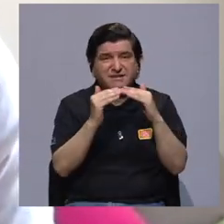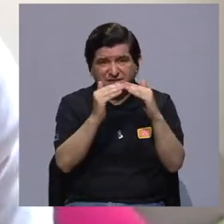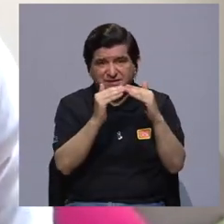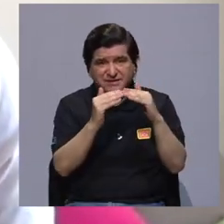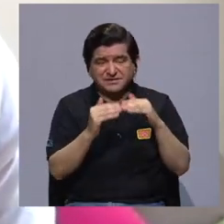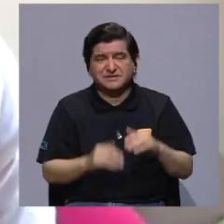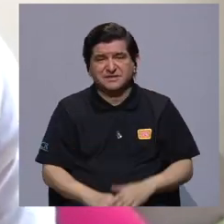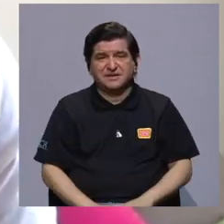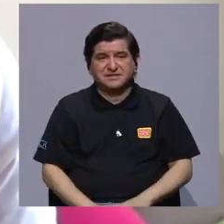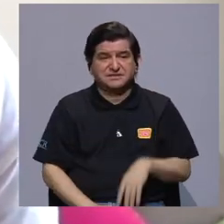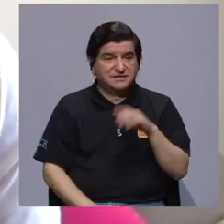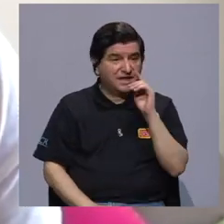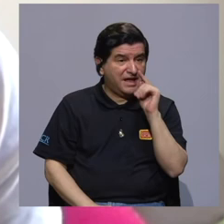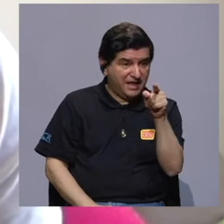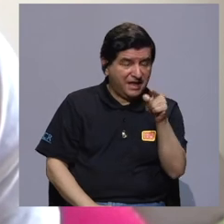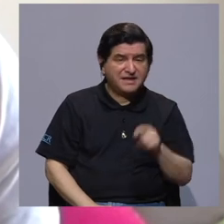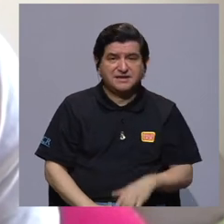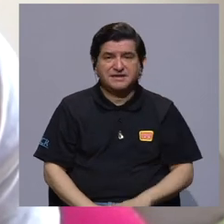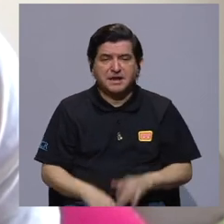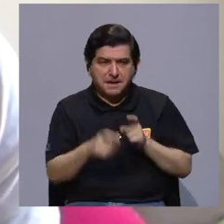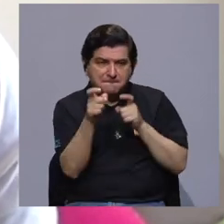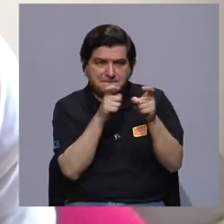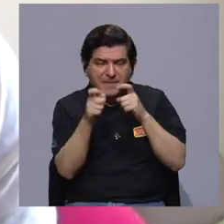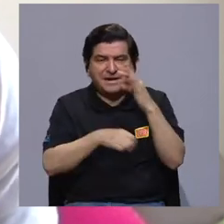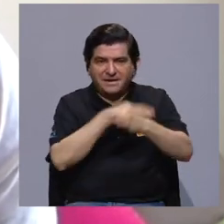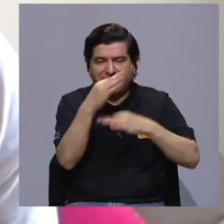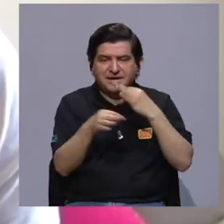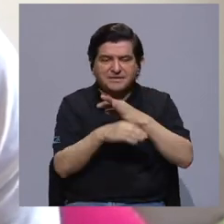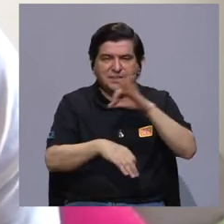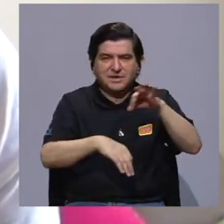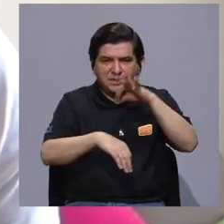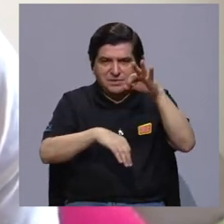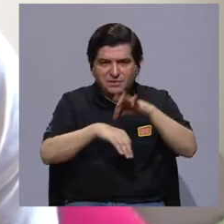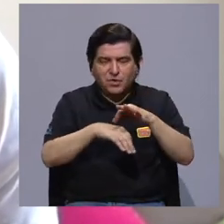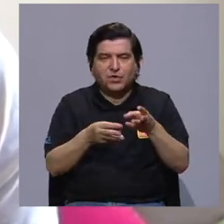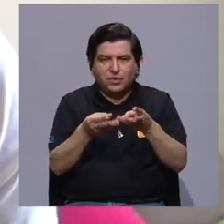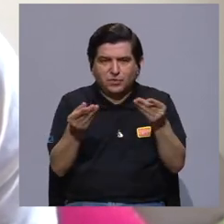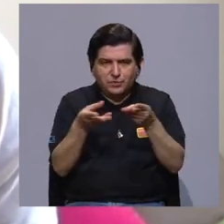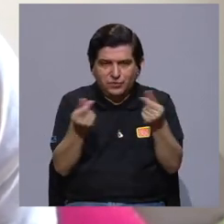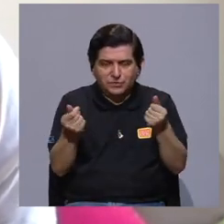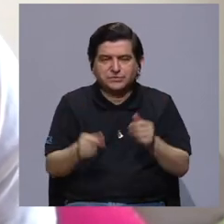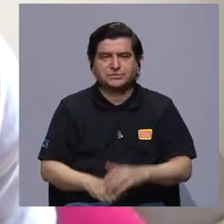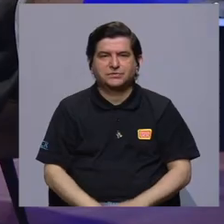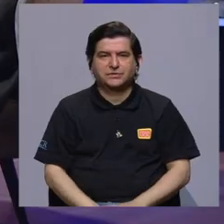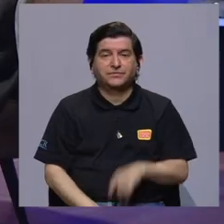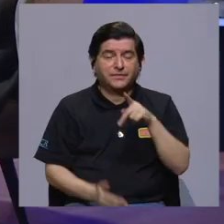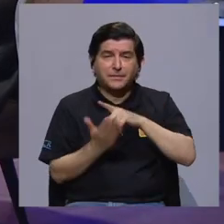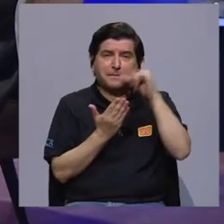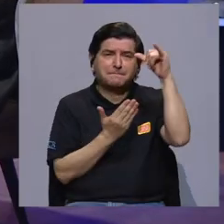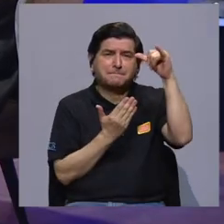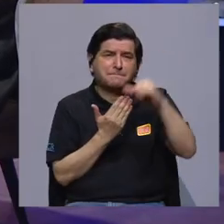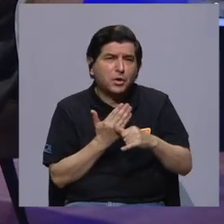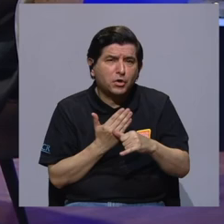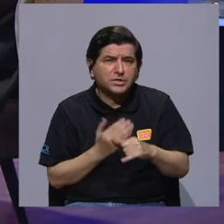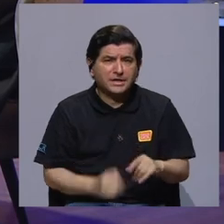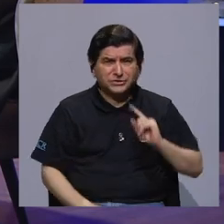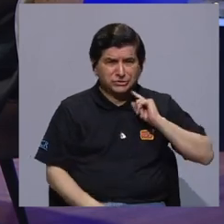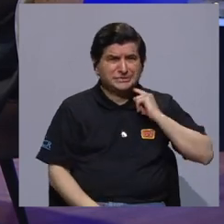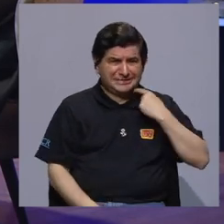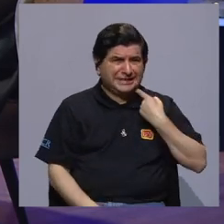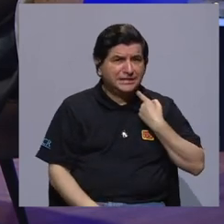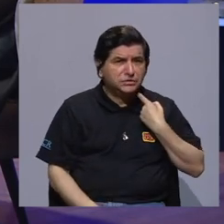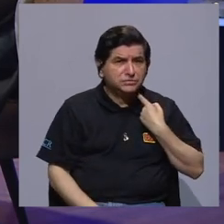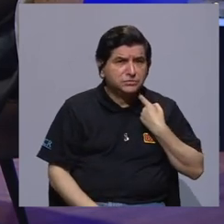comunidades rurales donde se manejan este tipo de abejas para producción. Claro, estos proyectos